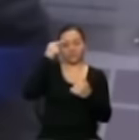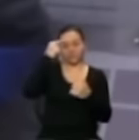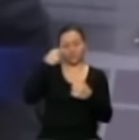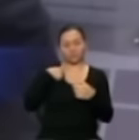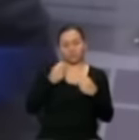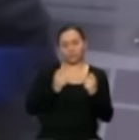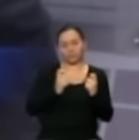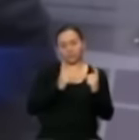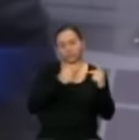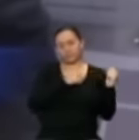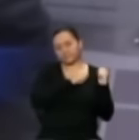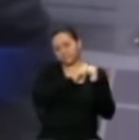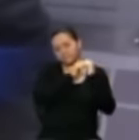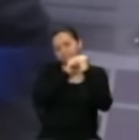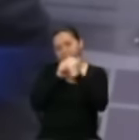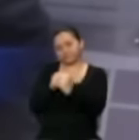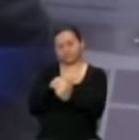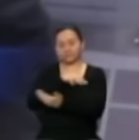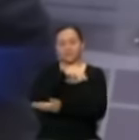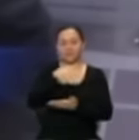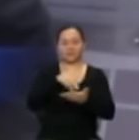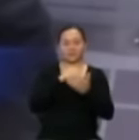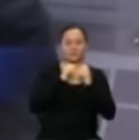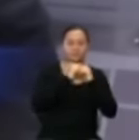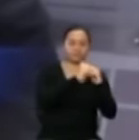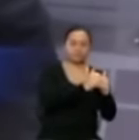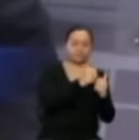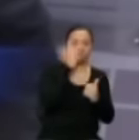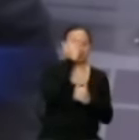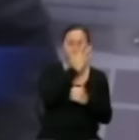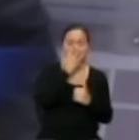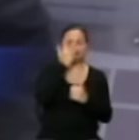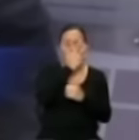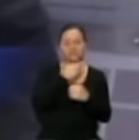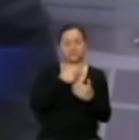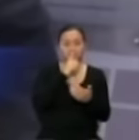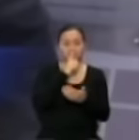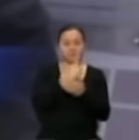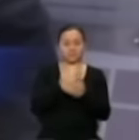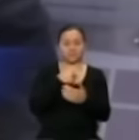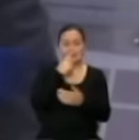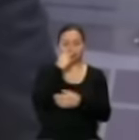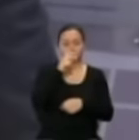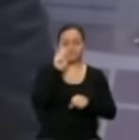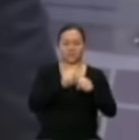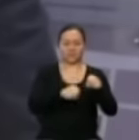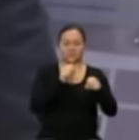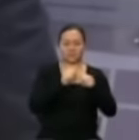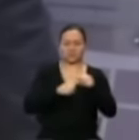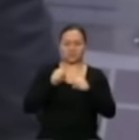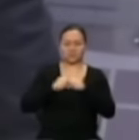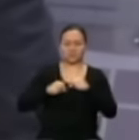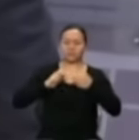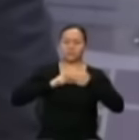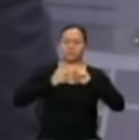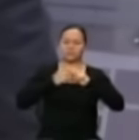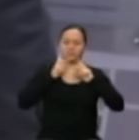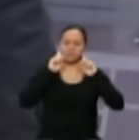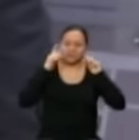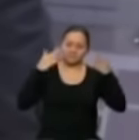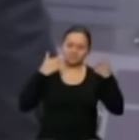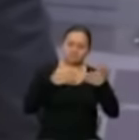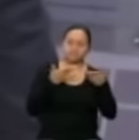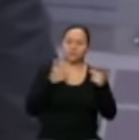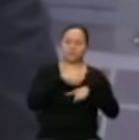para calcular la cifra de la reconstrucción. Lo que hemos apreciado es que los daños fueron principalmente concentrados en